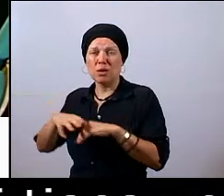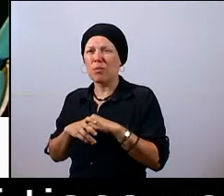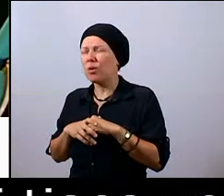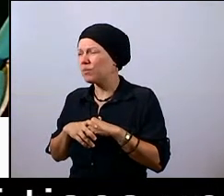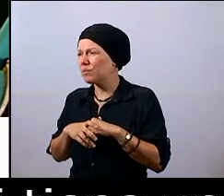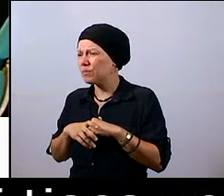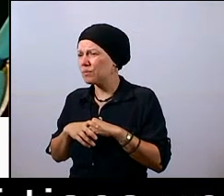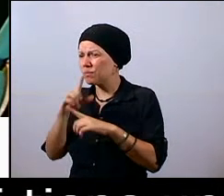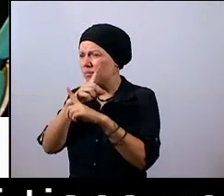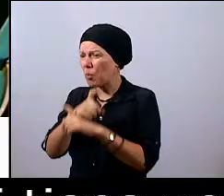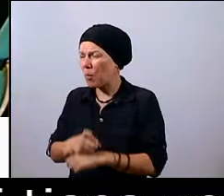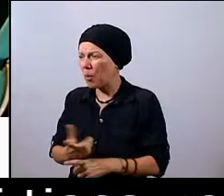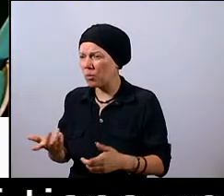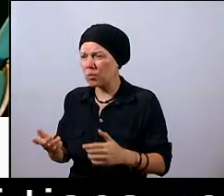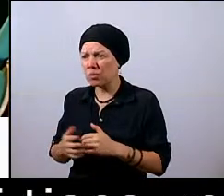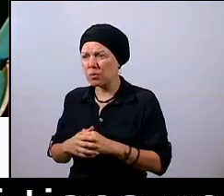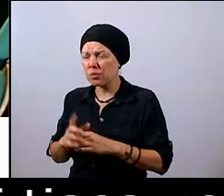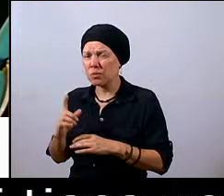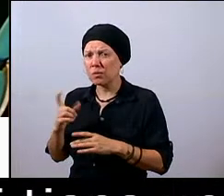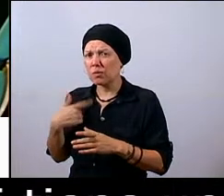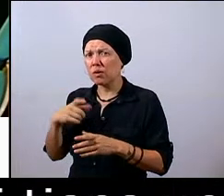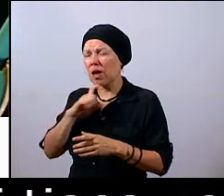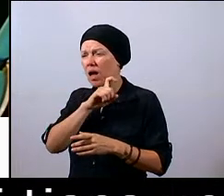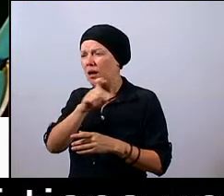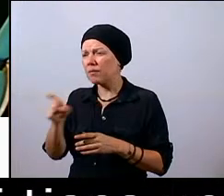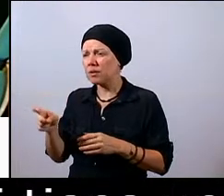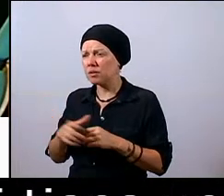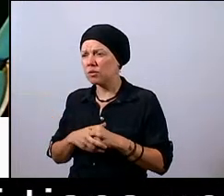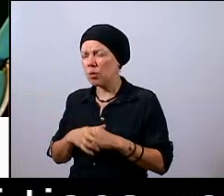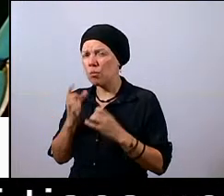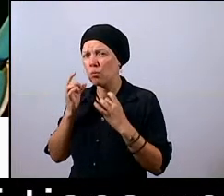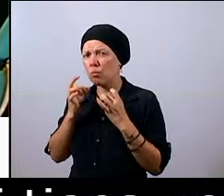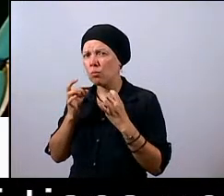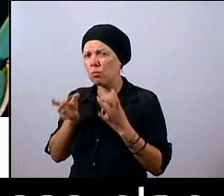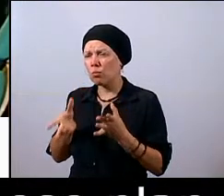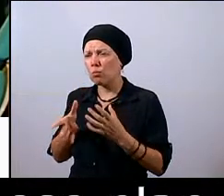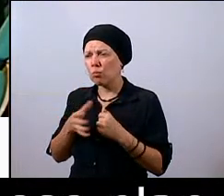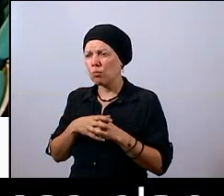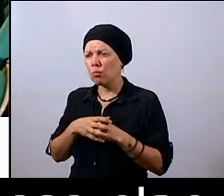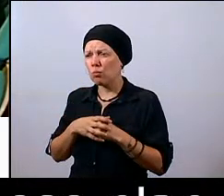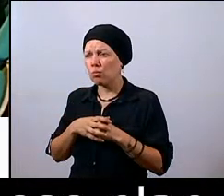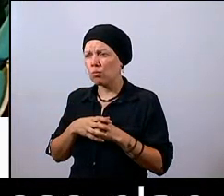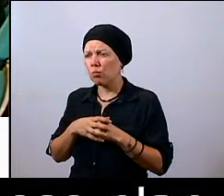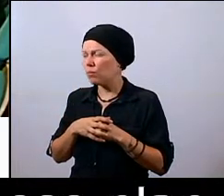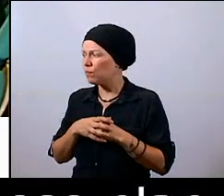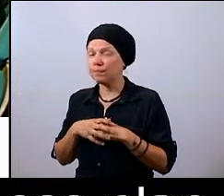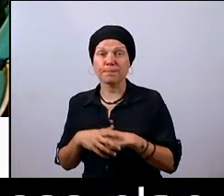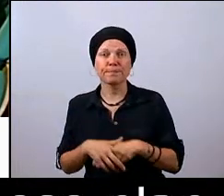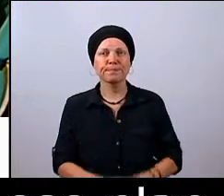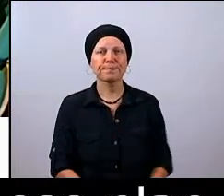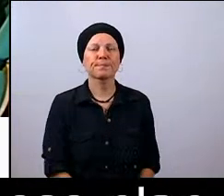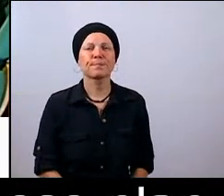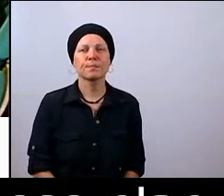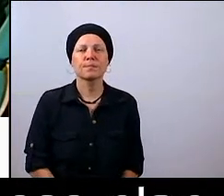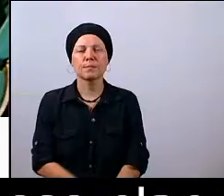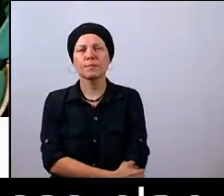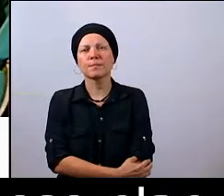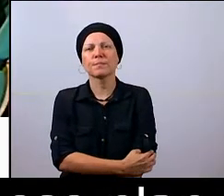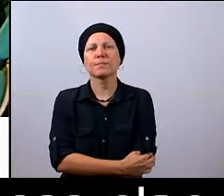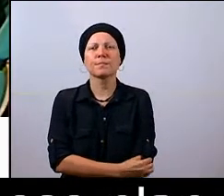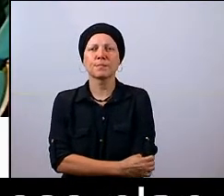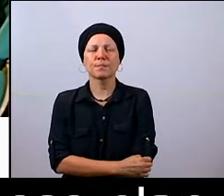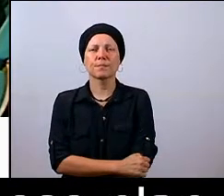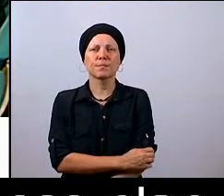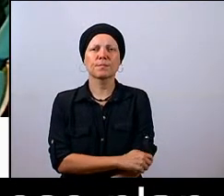ayuda anunciado que usted ha dicho que va a ser muy pronto, el plan de ayuda, una vez que conozcan las necesidades de los afectados. No sé si